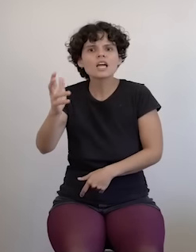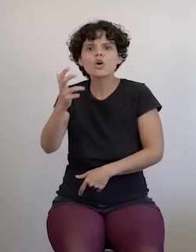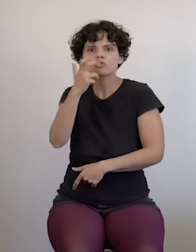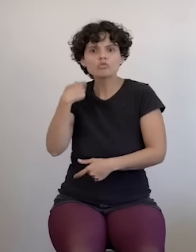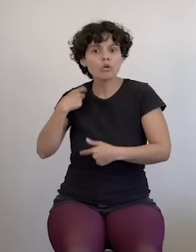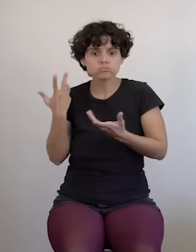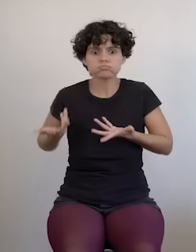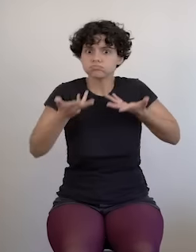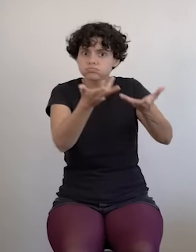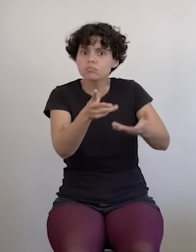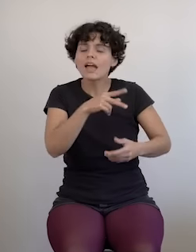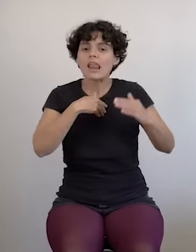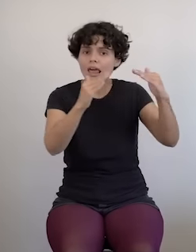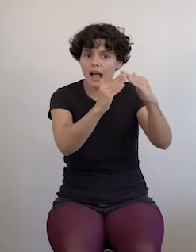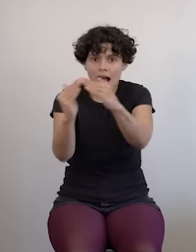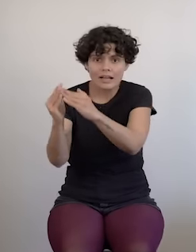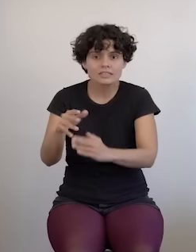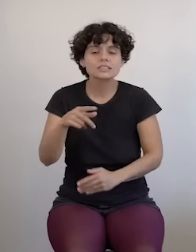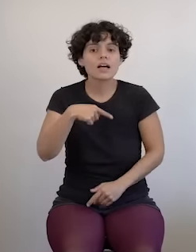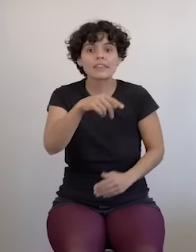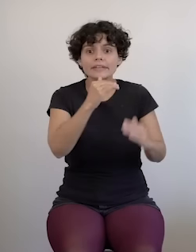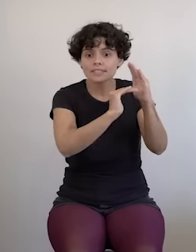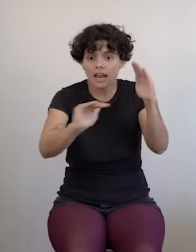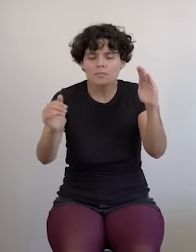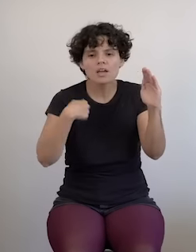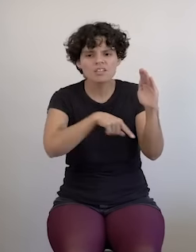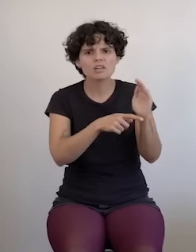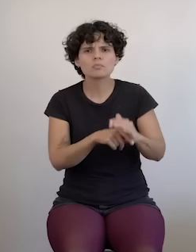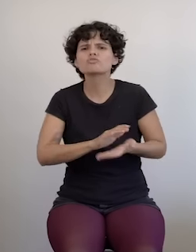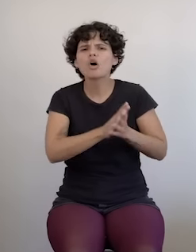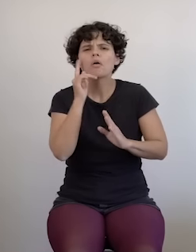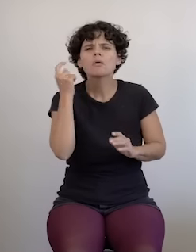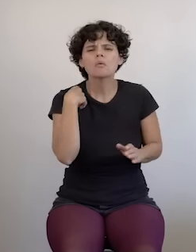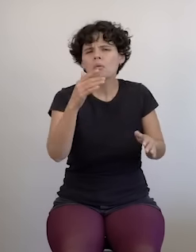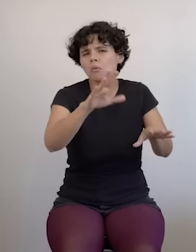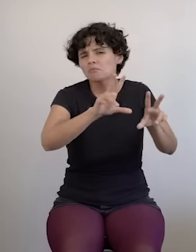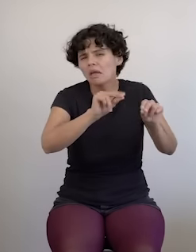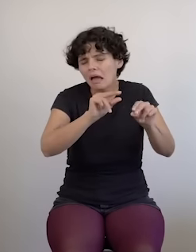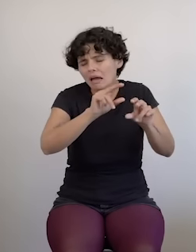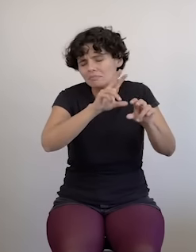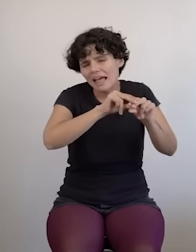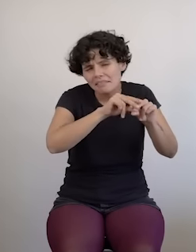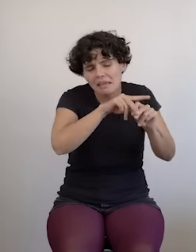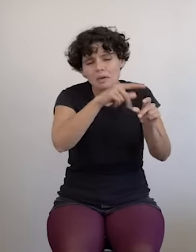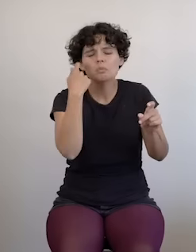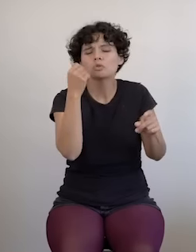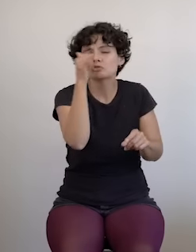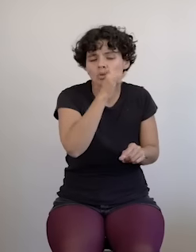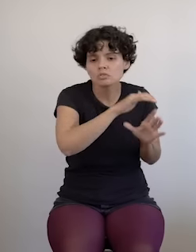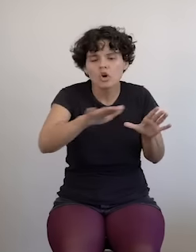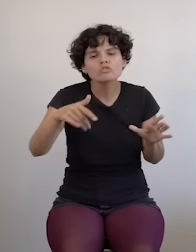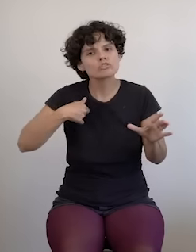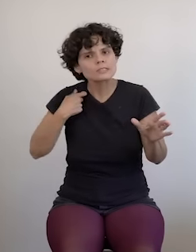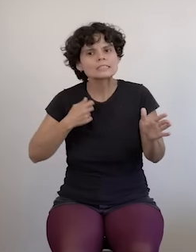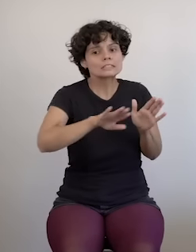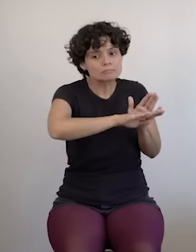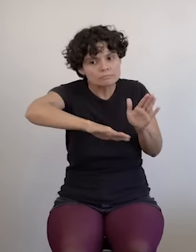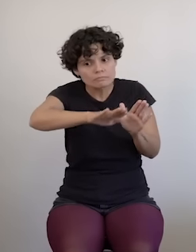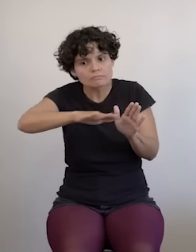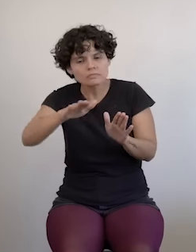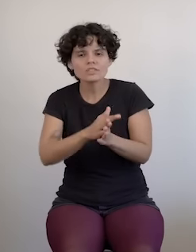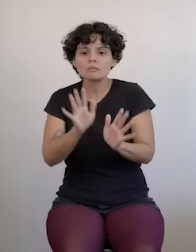Sename. Y el loco lo estudio así como todo lleno de polvo, así. Y ya, ¿cachai? Yo le traía un regalito, no sé si me